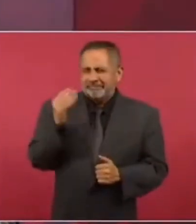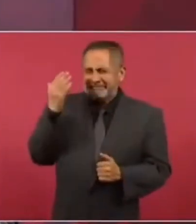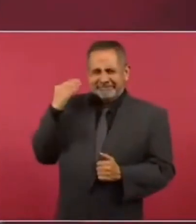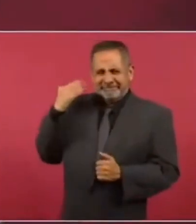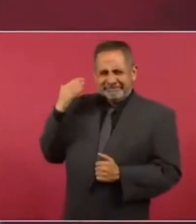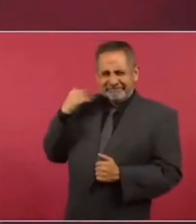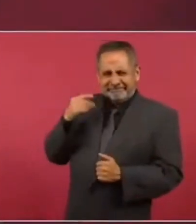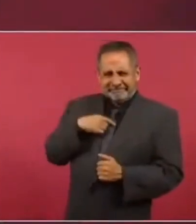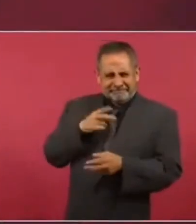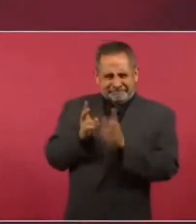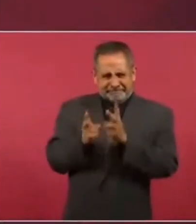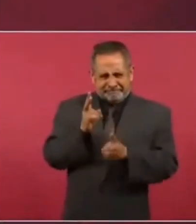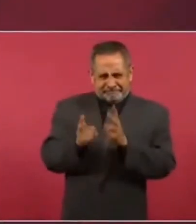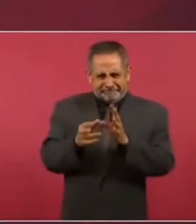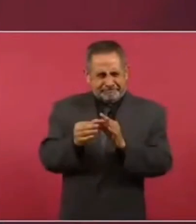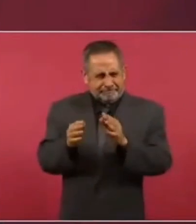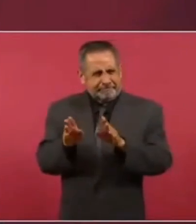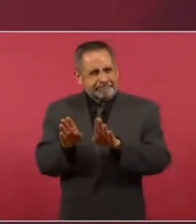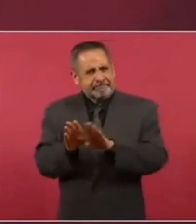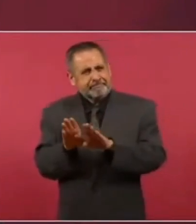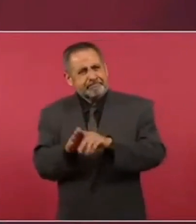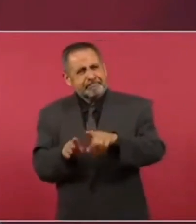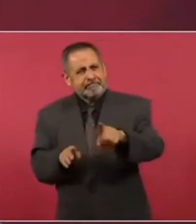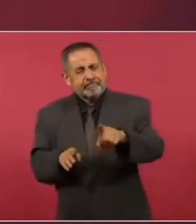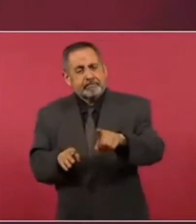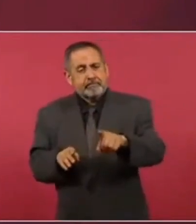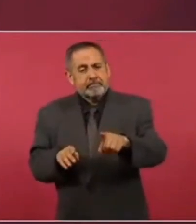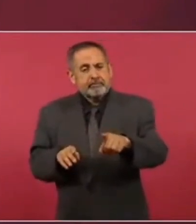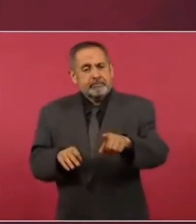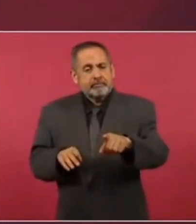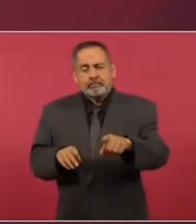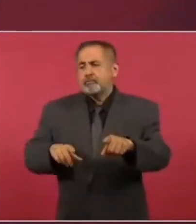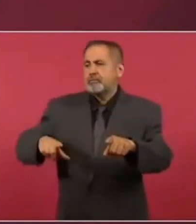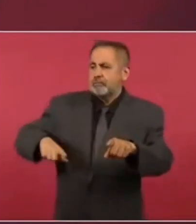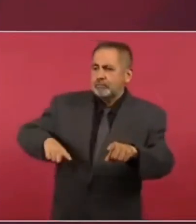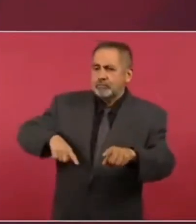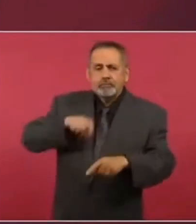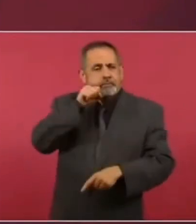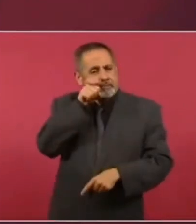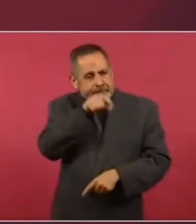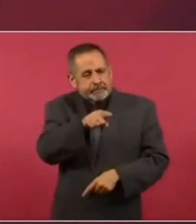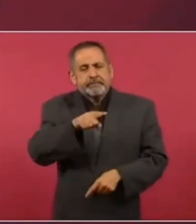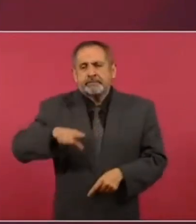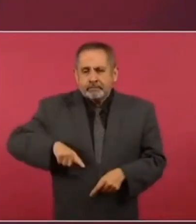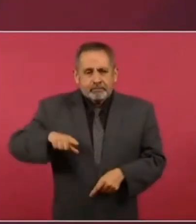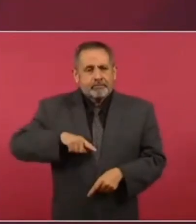poco de cómo en el gobierno también de Fox